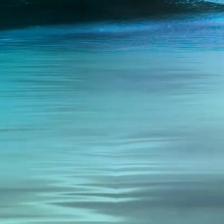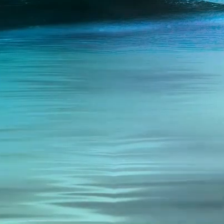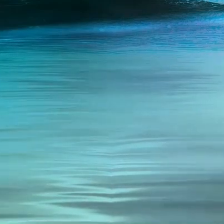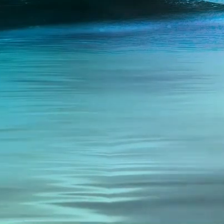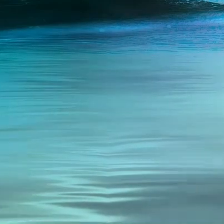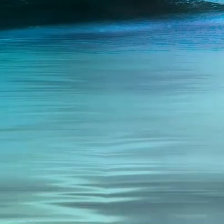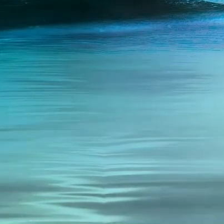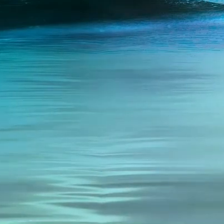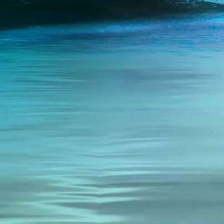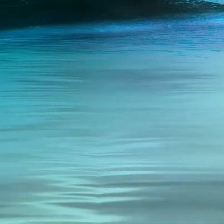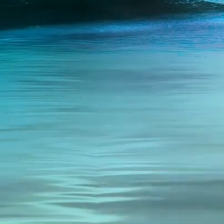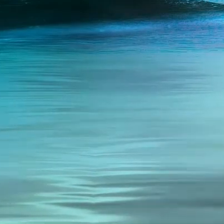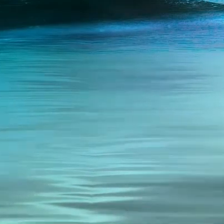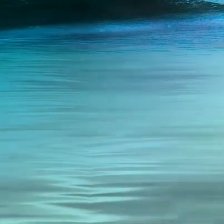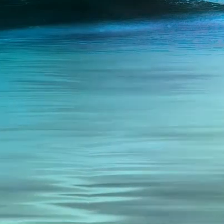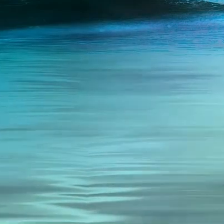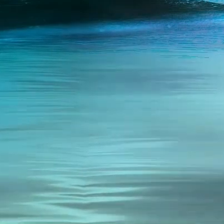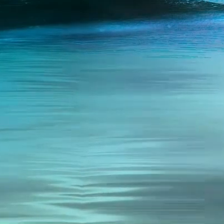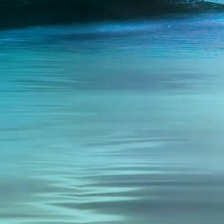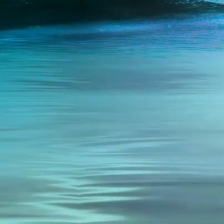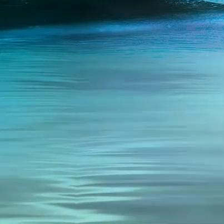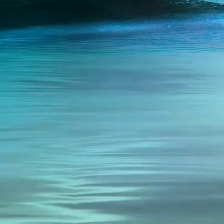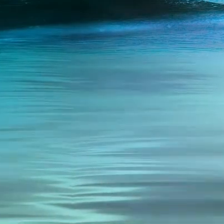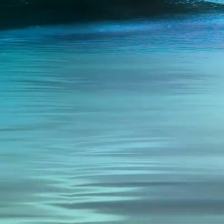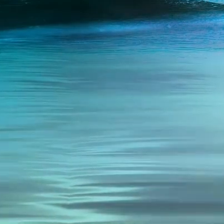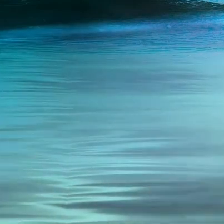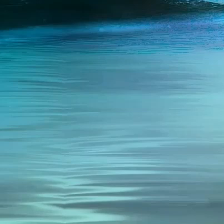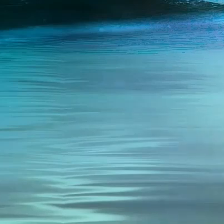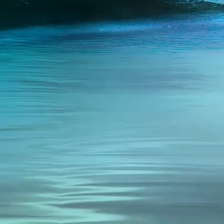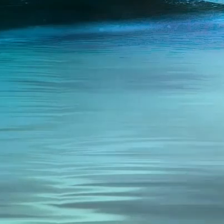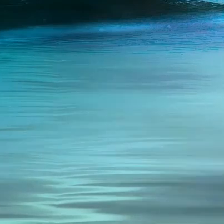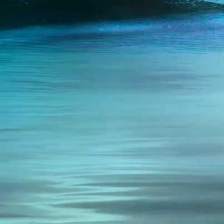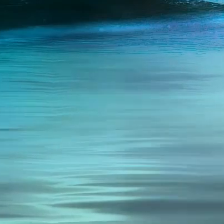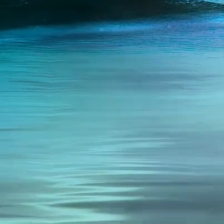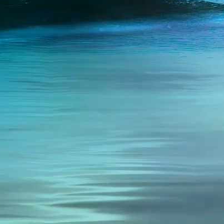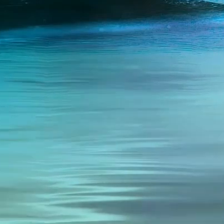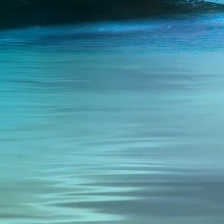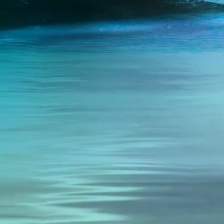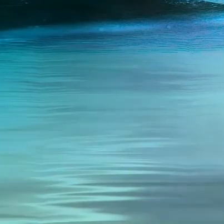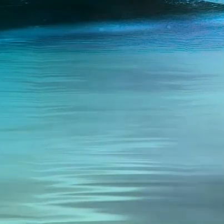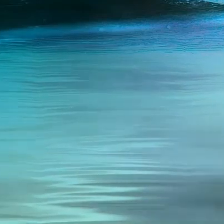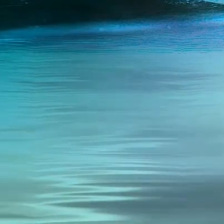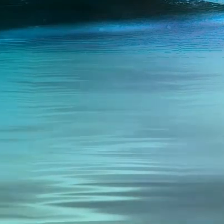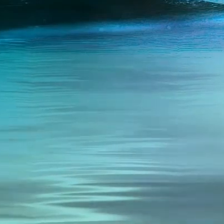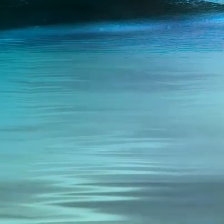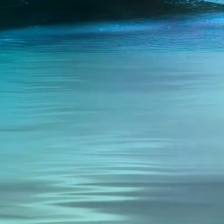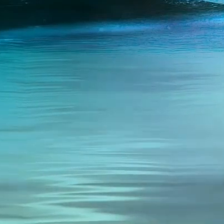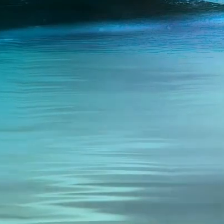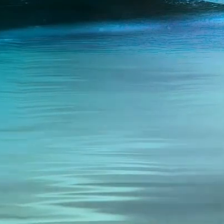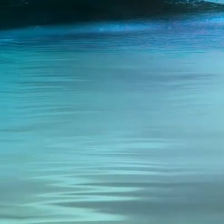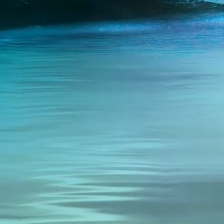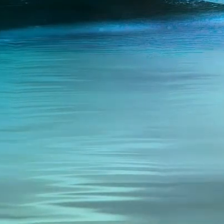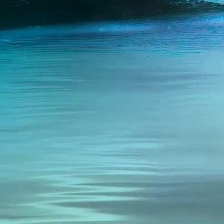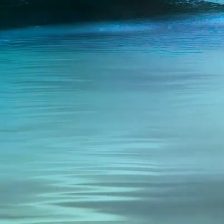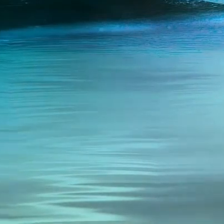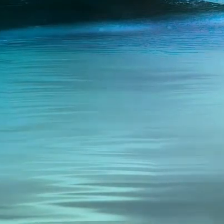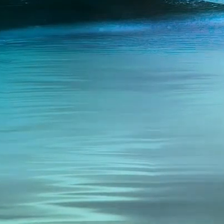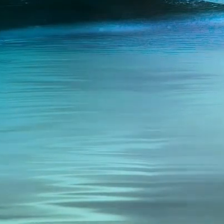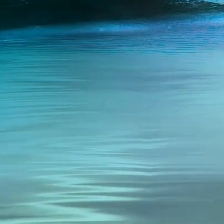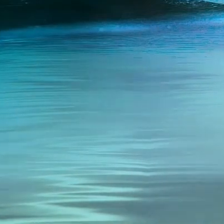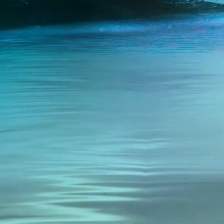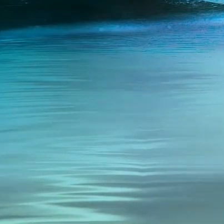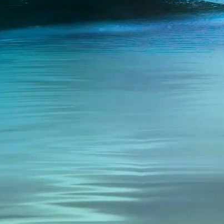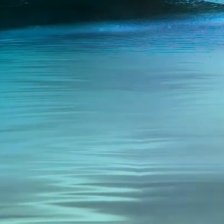se desdibujaban. En esos momentos, cada palabra del anciano se